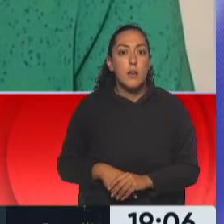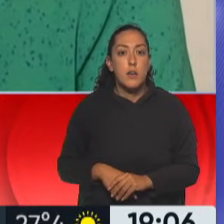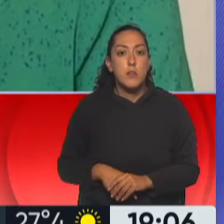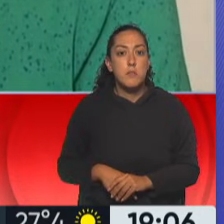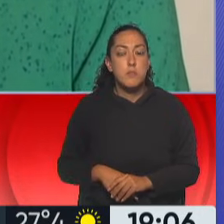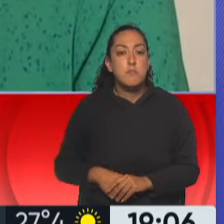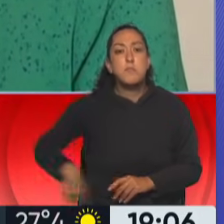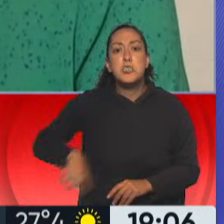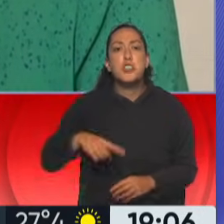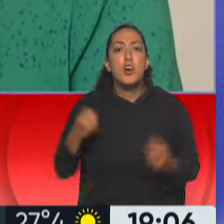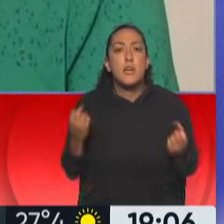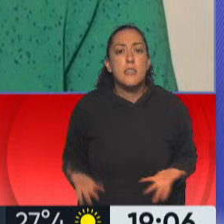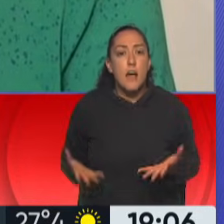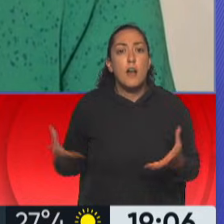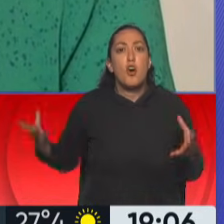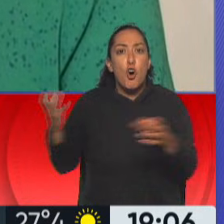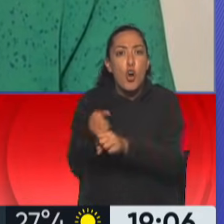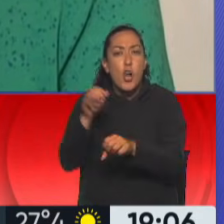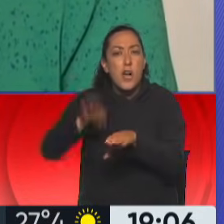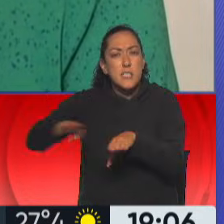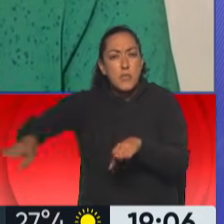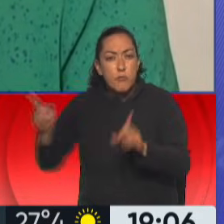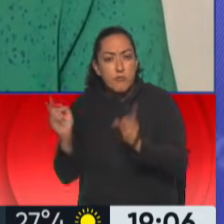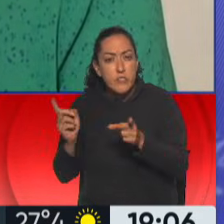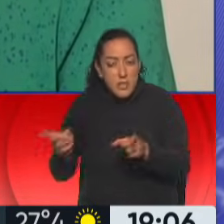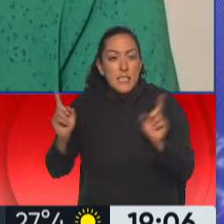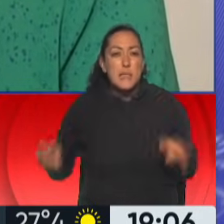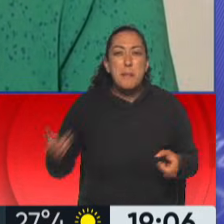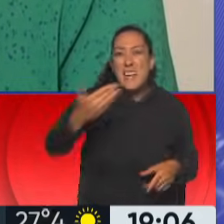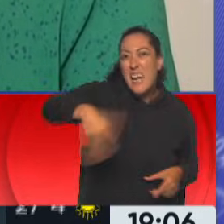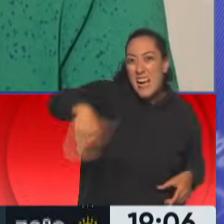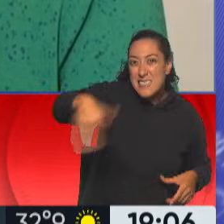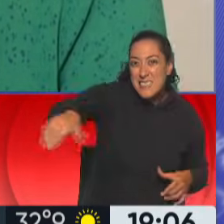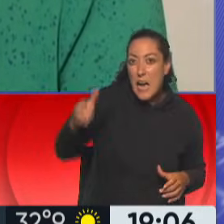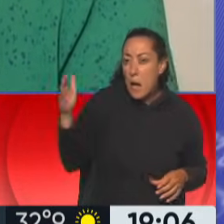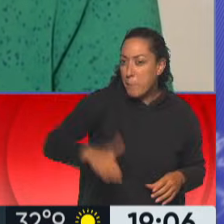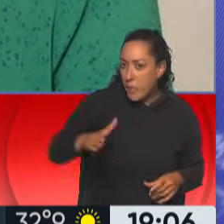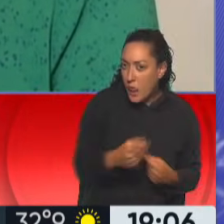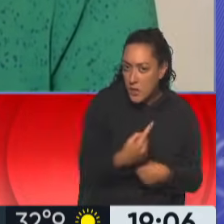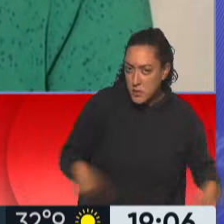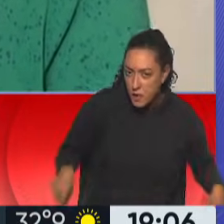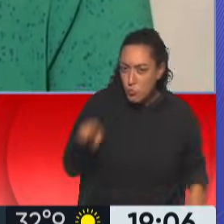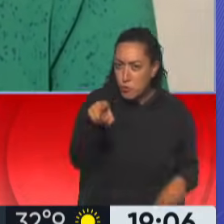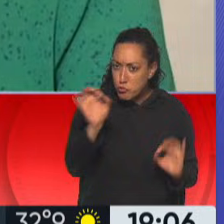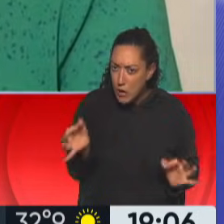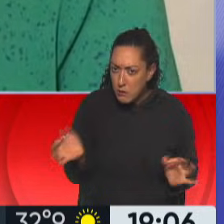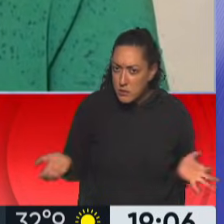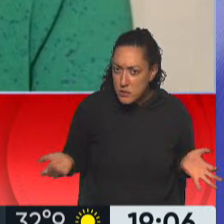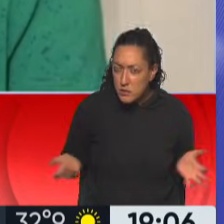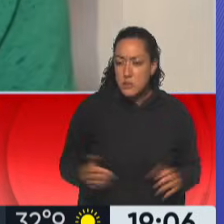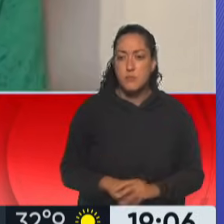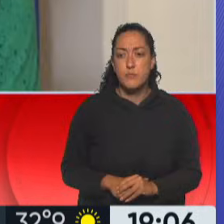que todavía permanecen los colectivos e inclusive hay amenazas callejeras. ¿Tiene alguna idea sobre eso?